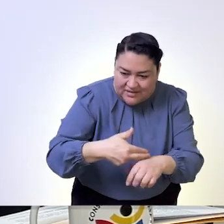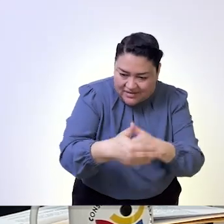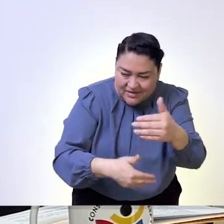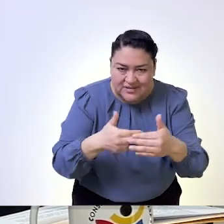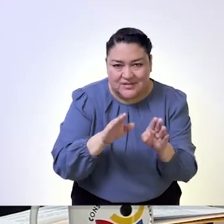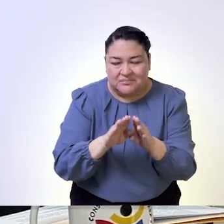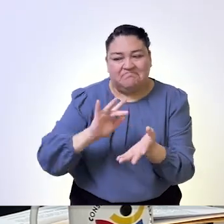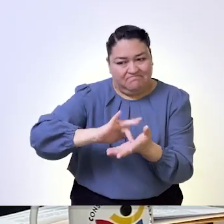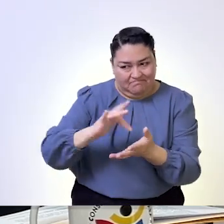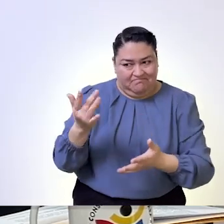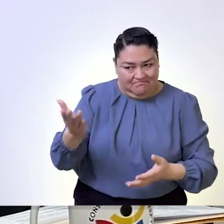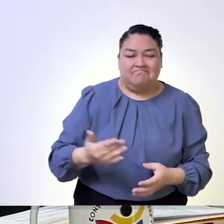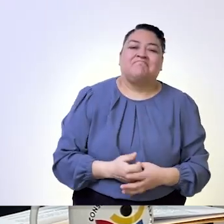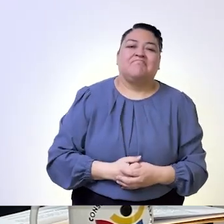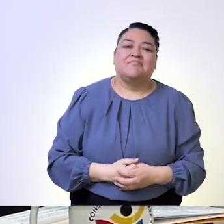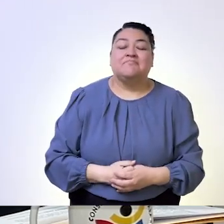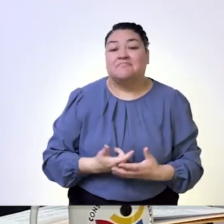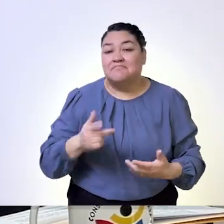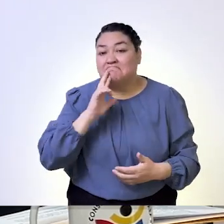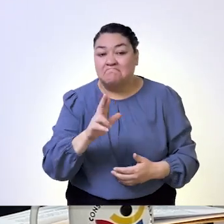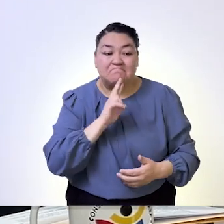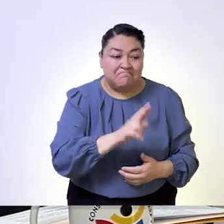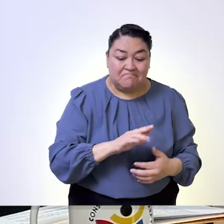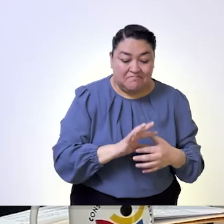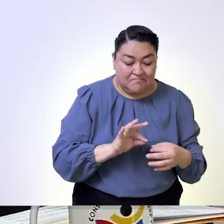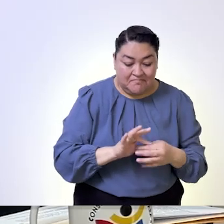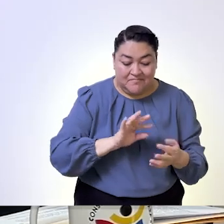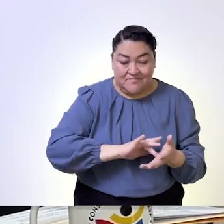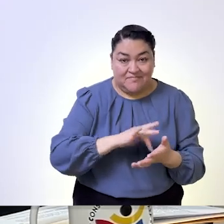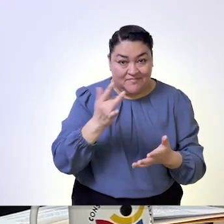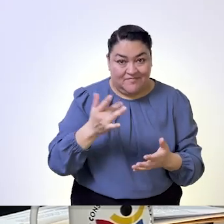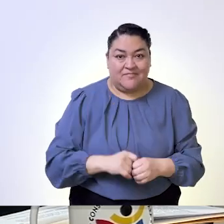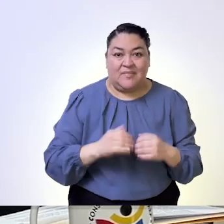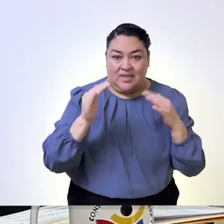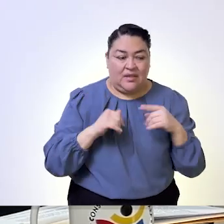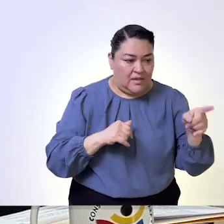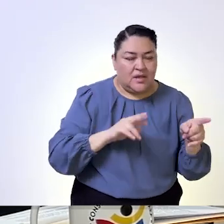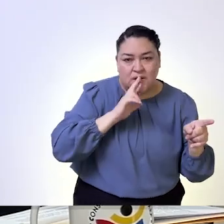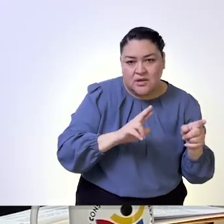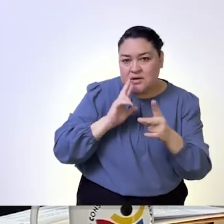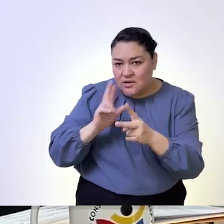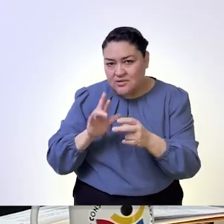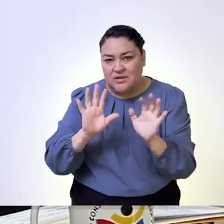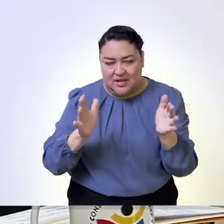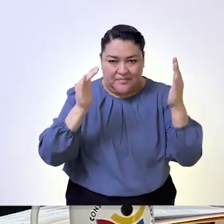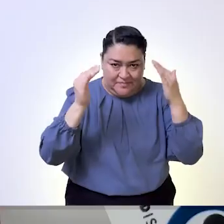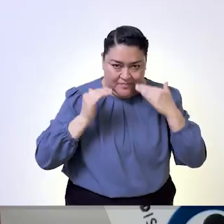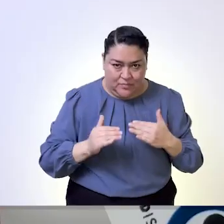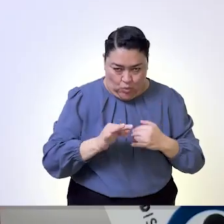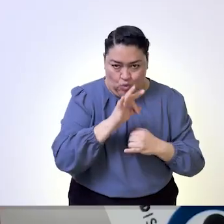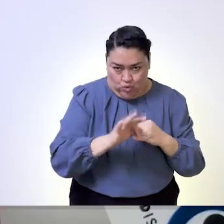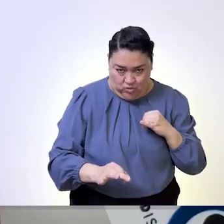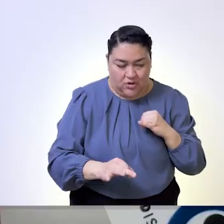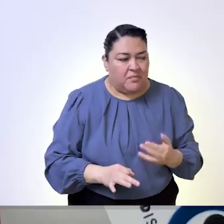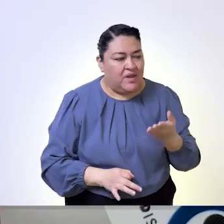haciendo para poderla combatir. Muchísimas gracias, Enrique, por tu respuesta. Y bueno, ahora, después de estas 2 sesiones de preguntas,